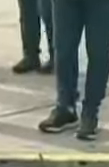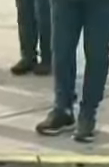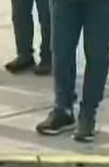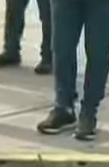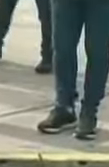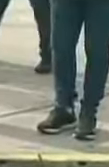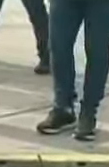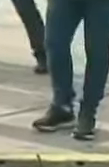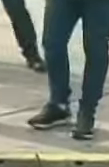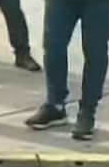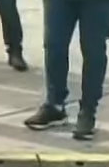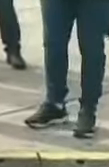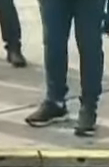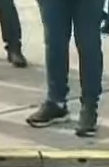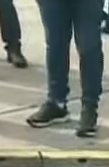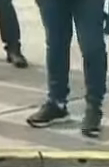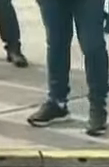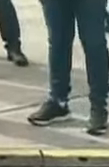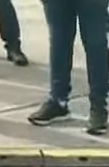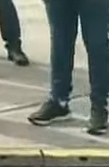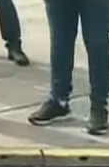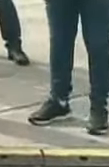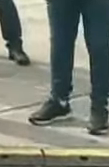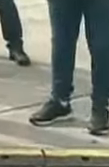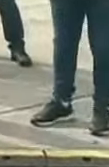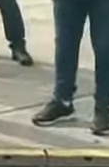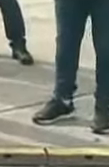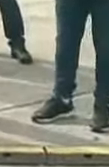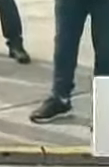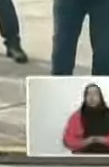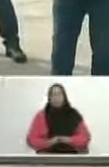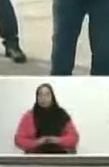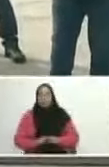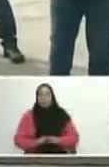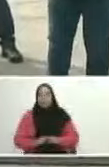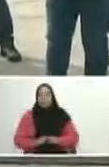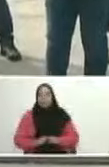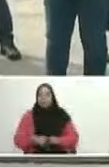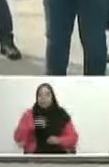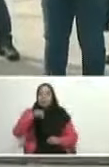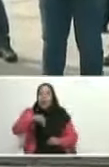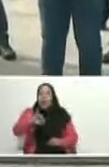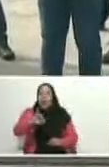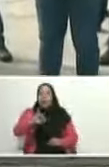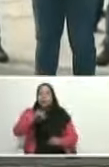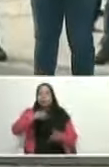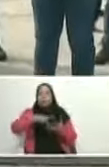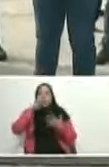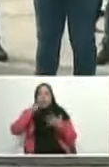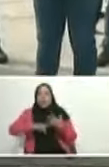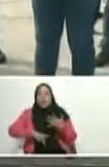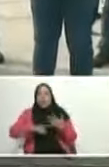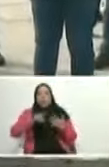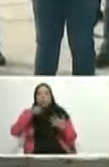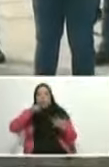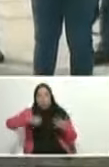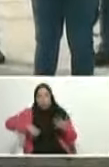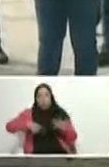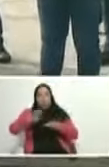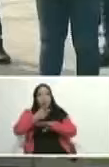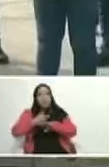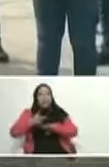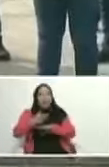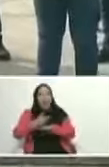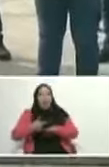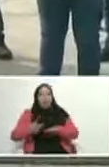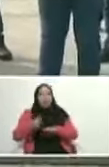Quiero saludarlos, Silita, Deli, Castro Soteldo, padrino, gobernador